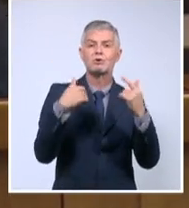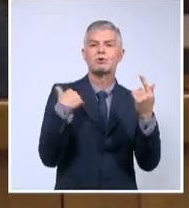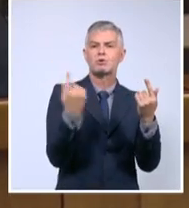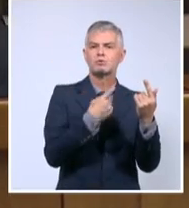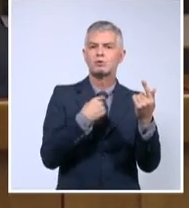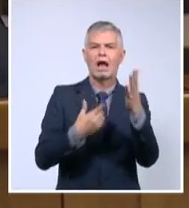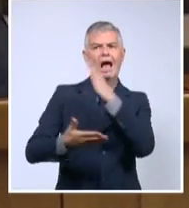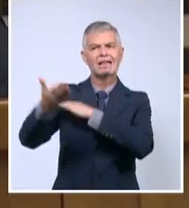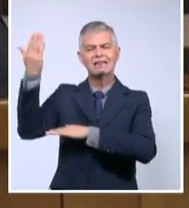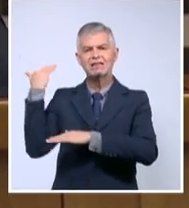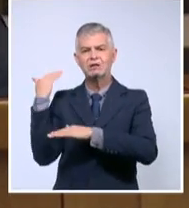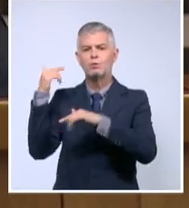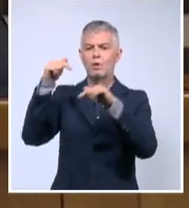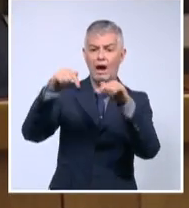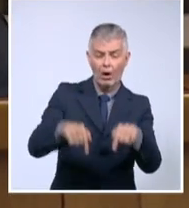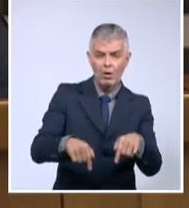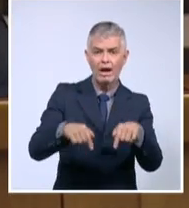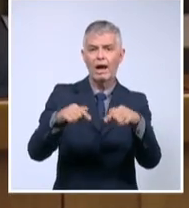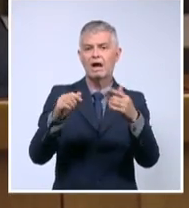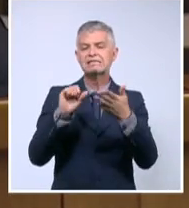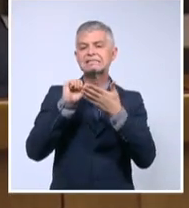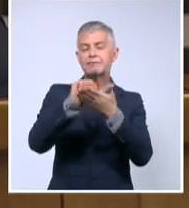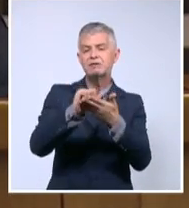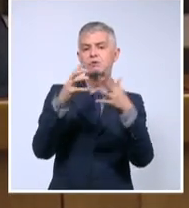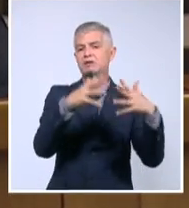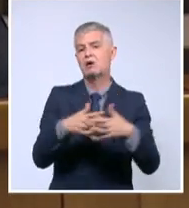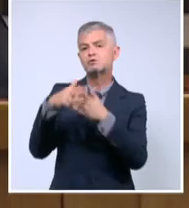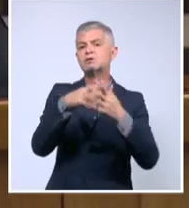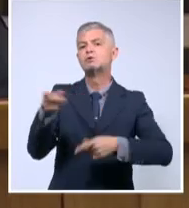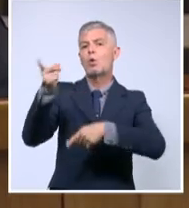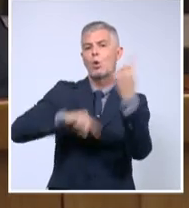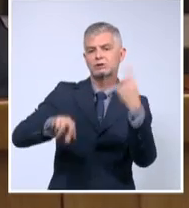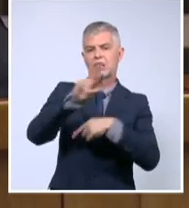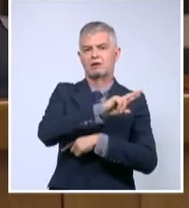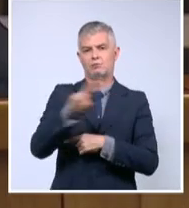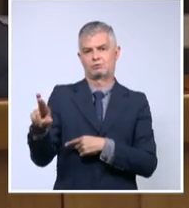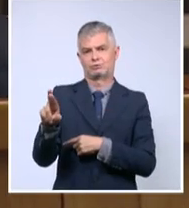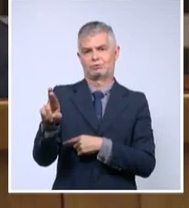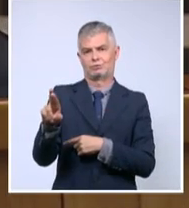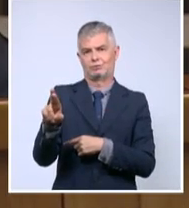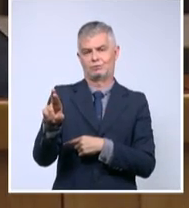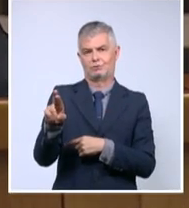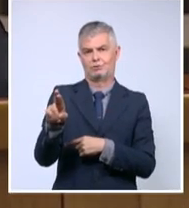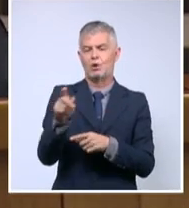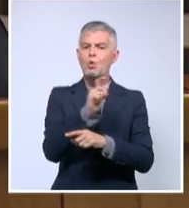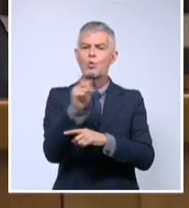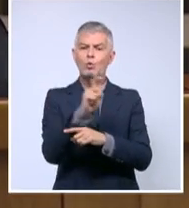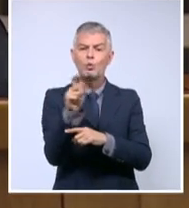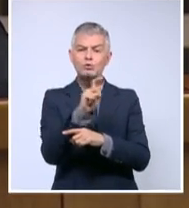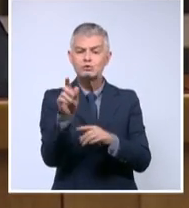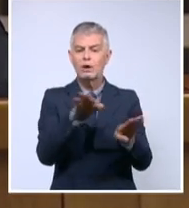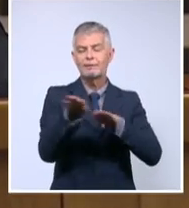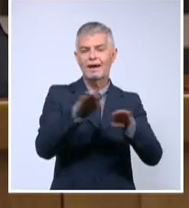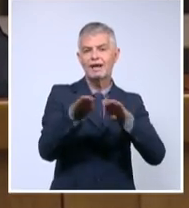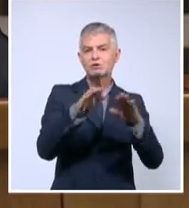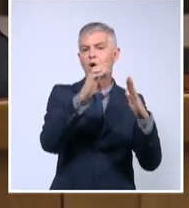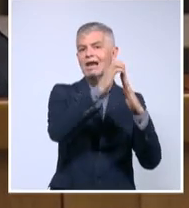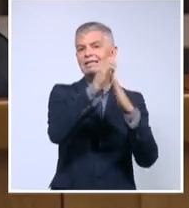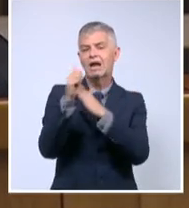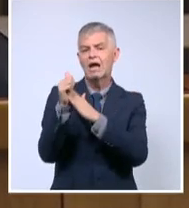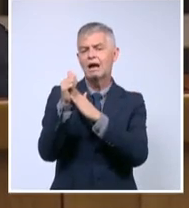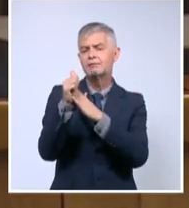servicios especiales norteamericanos contra la revolución, el producto de los cursos de formación de liderazgo de la ANEC y la